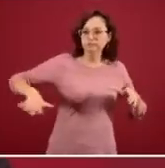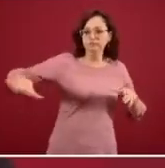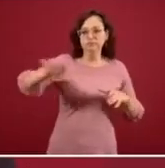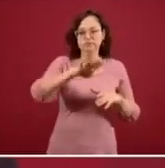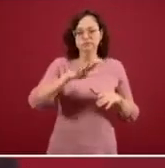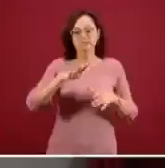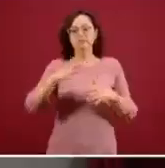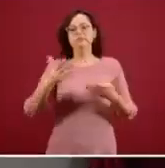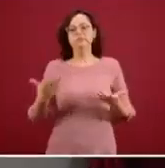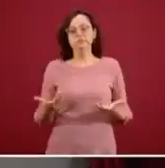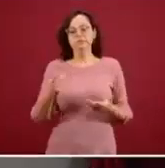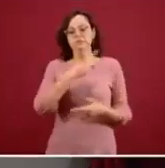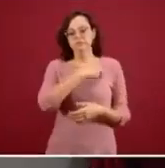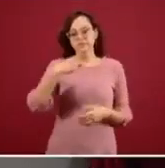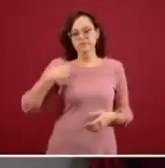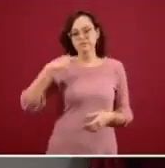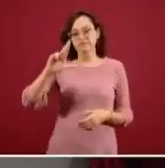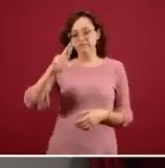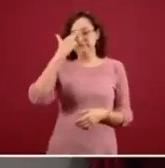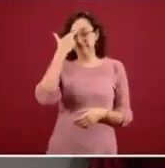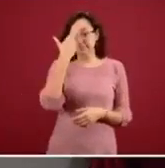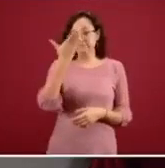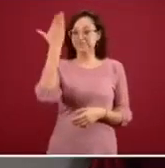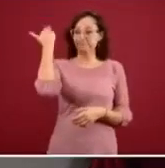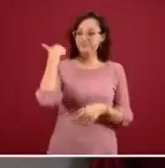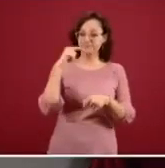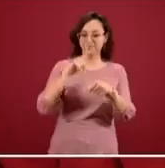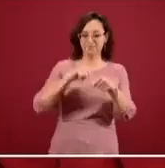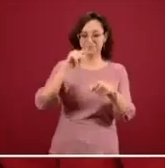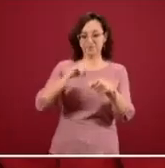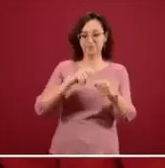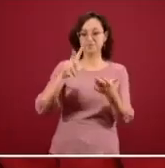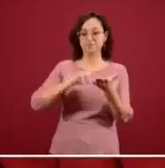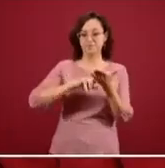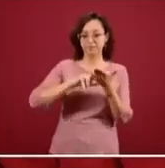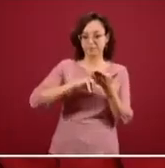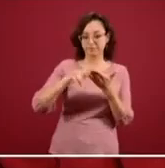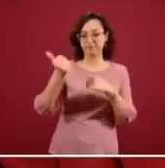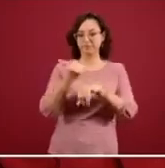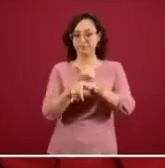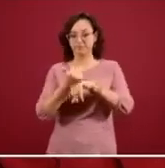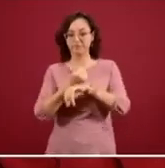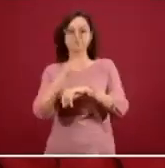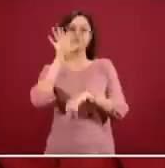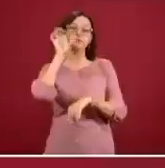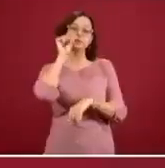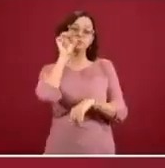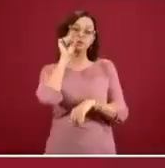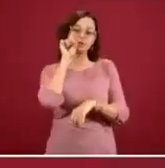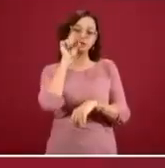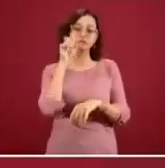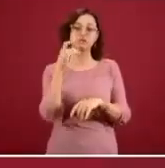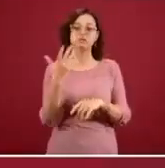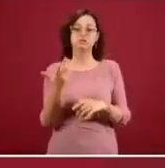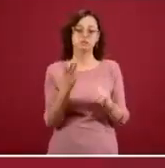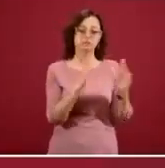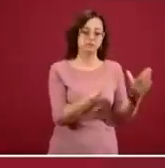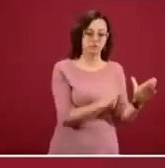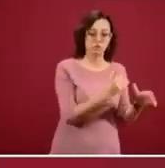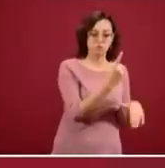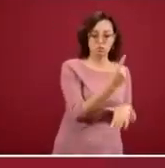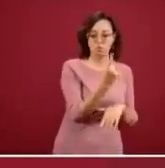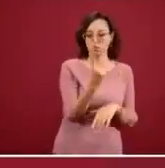espero recordarán aquella tablita que poníamos con los colores verde, amarillo y naranja para representar las distintas